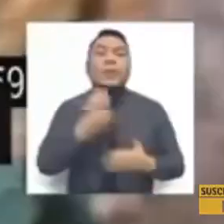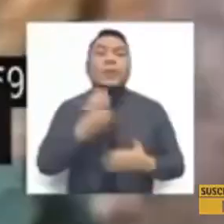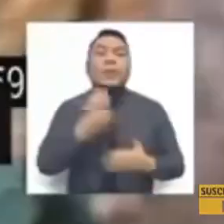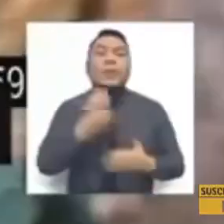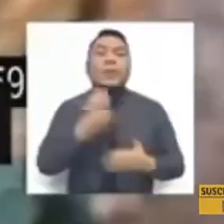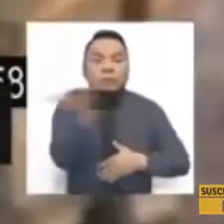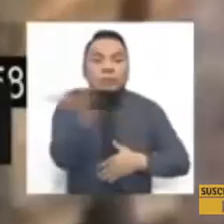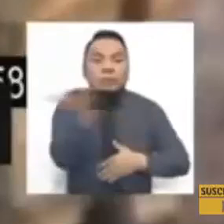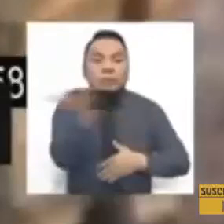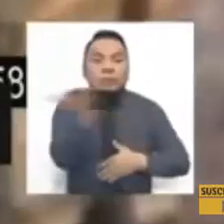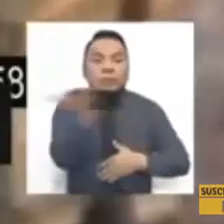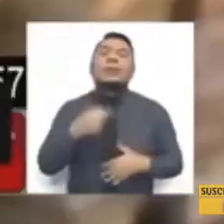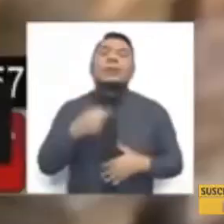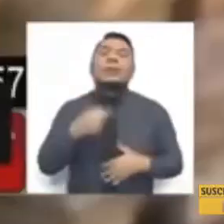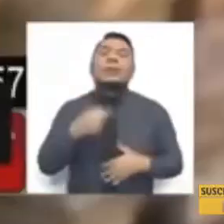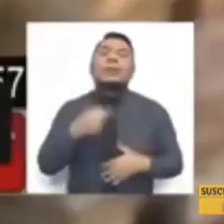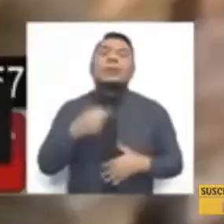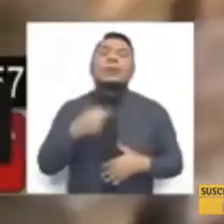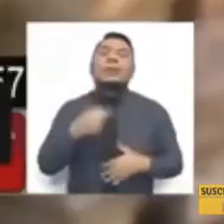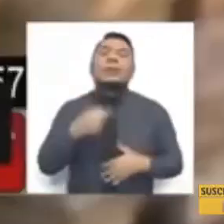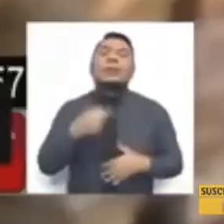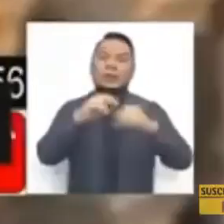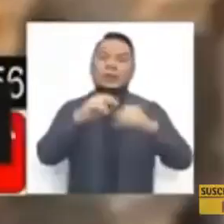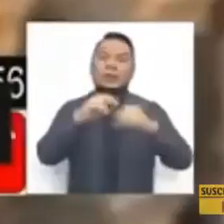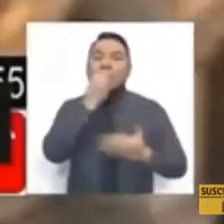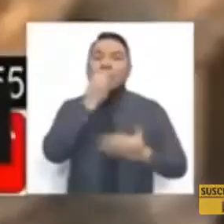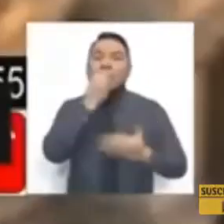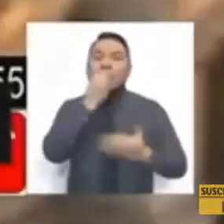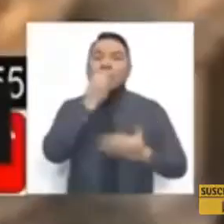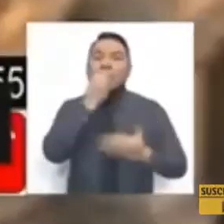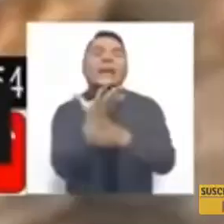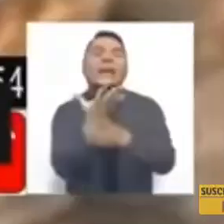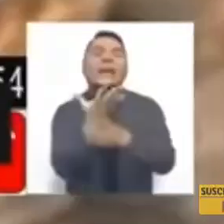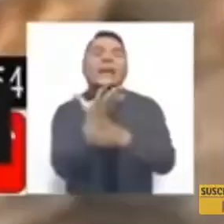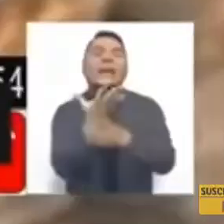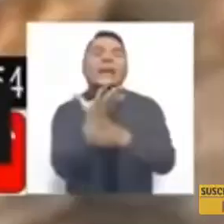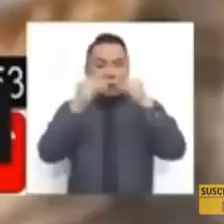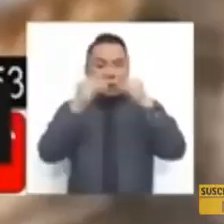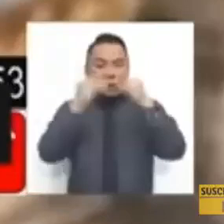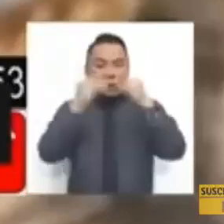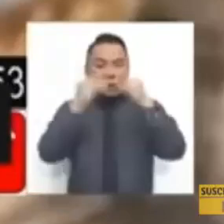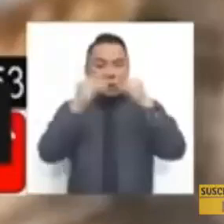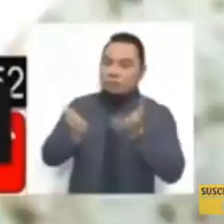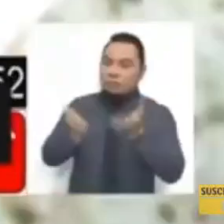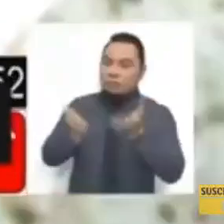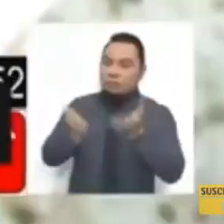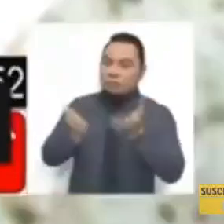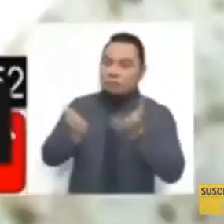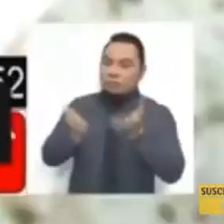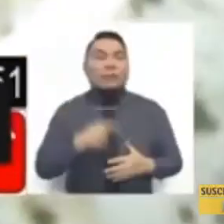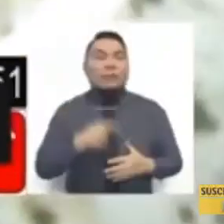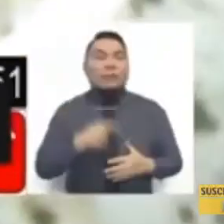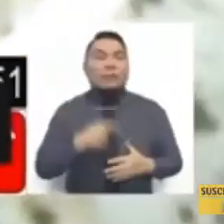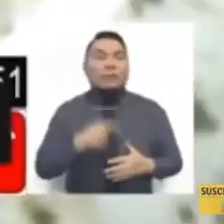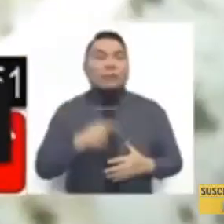compatriotas. Buenas noches, Perú. Buenas noches, Arequipa. Buenas noches, señores moderadores. Señora Fujimori,